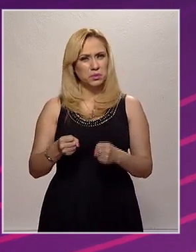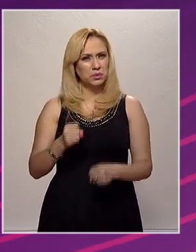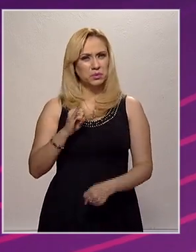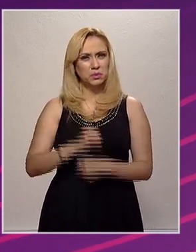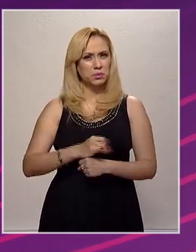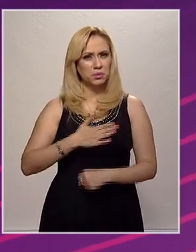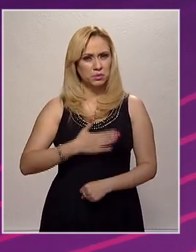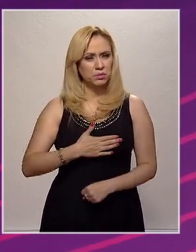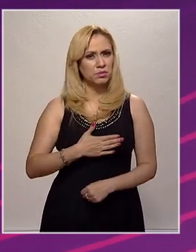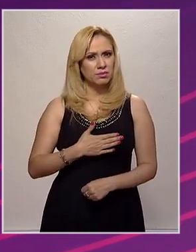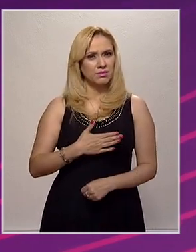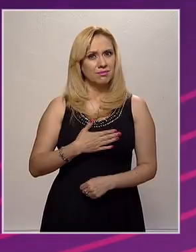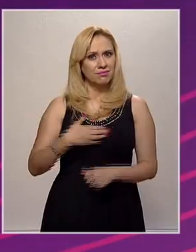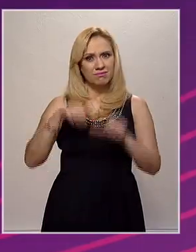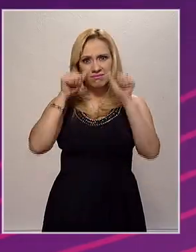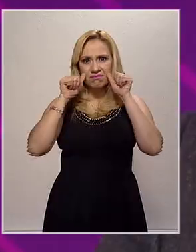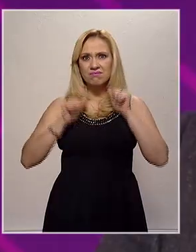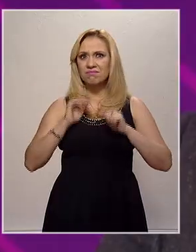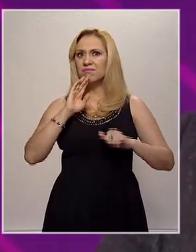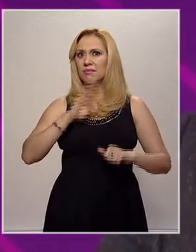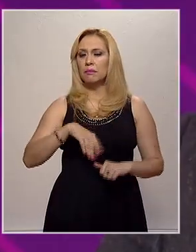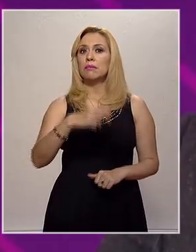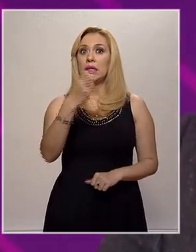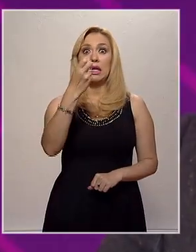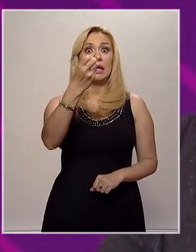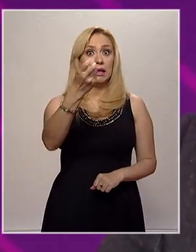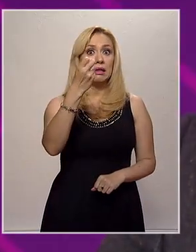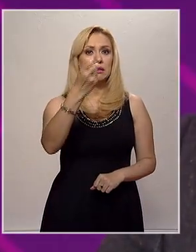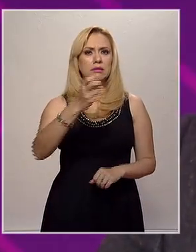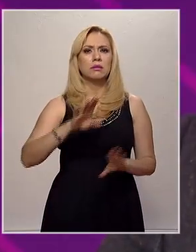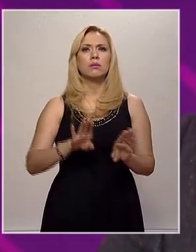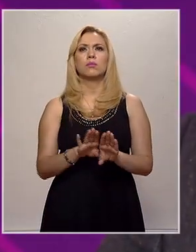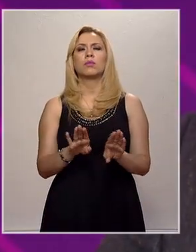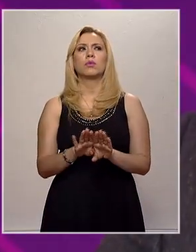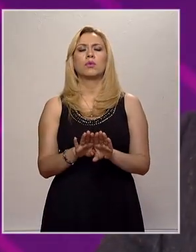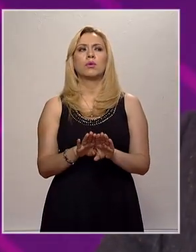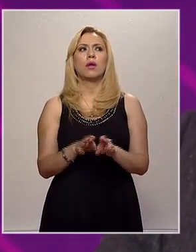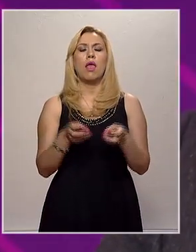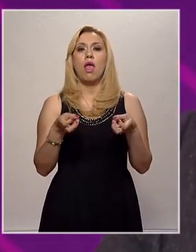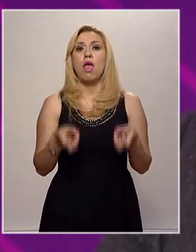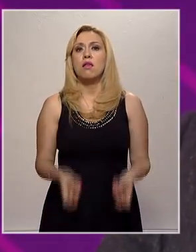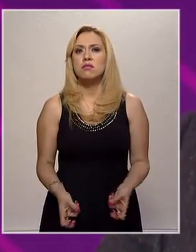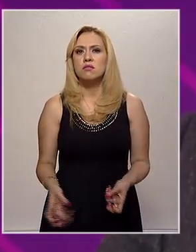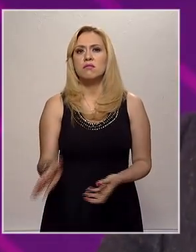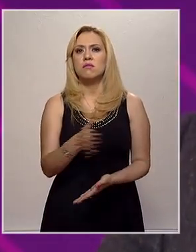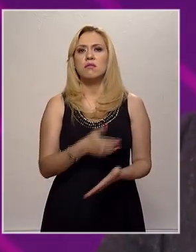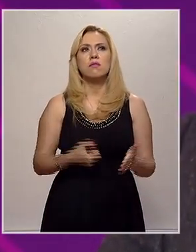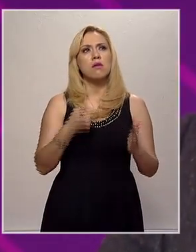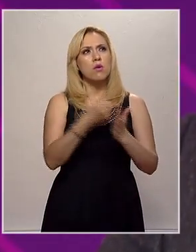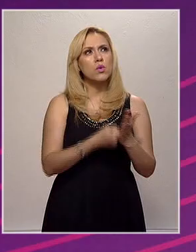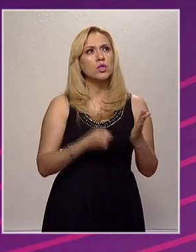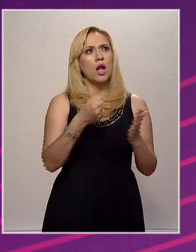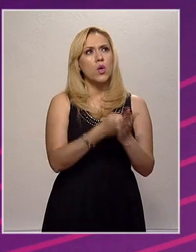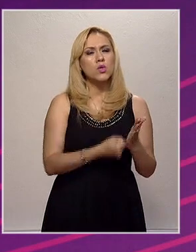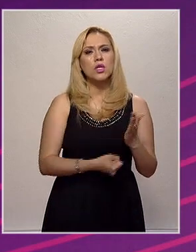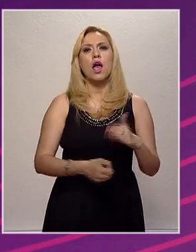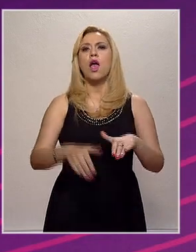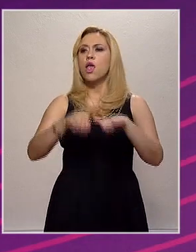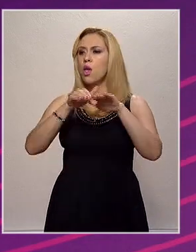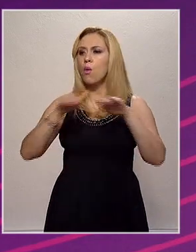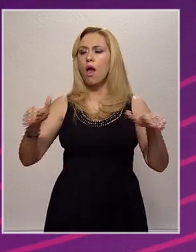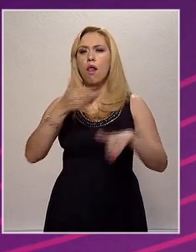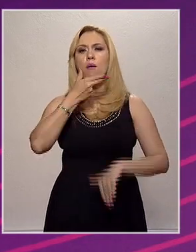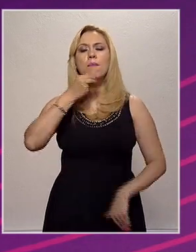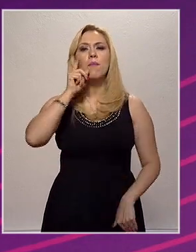Y que ha venido entonces el problema posicionándose como parte de la lucha por los derechos y por la equidad de género,